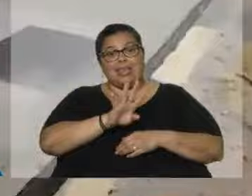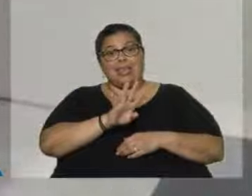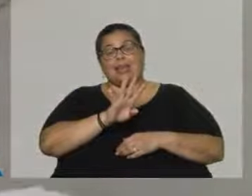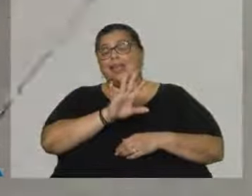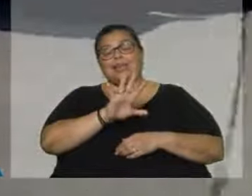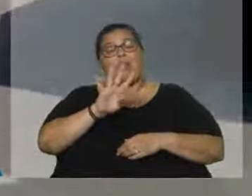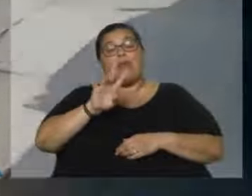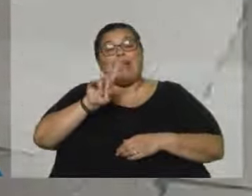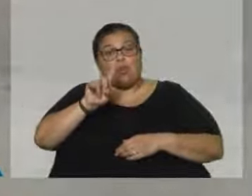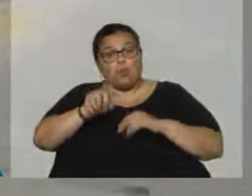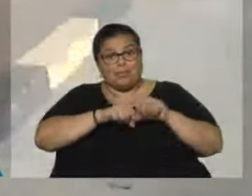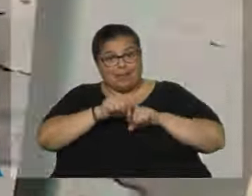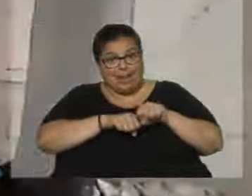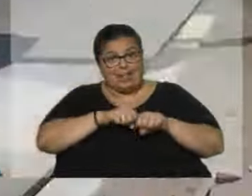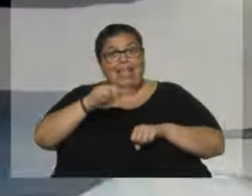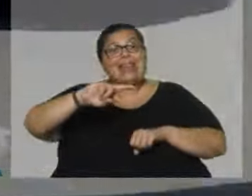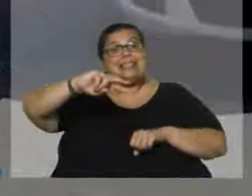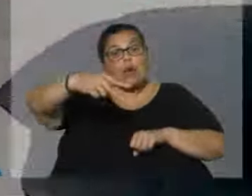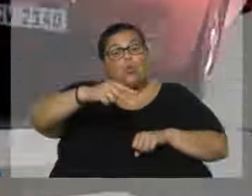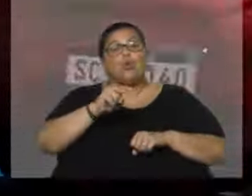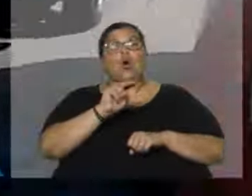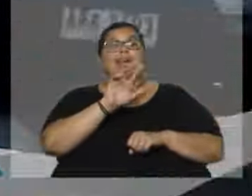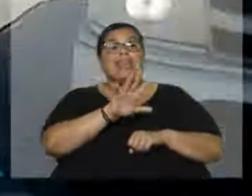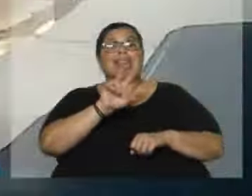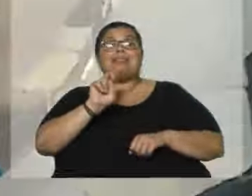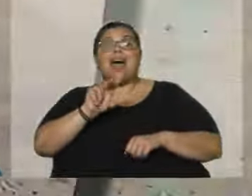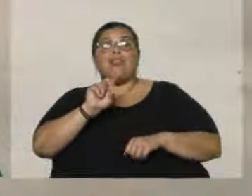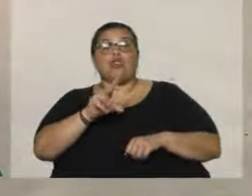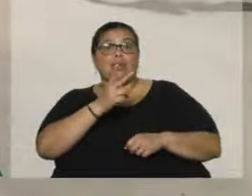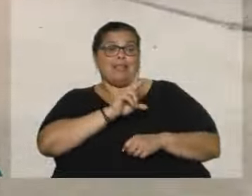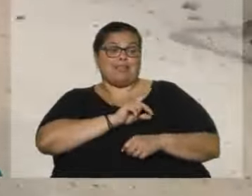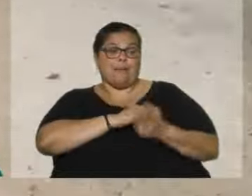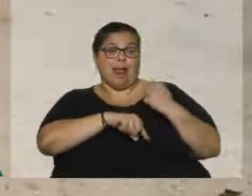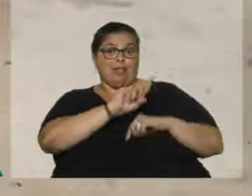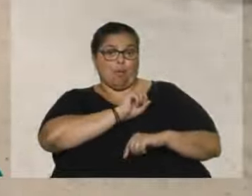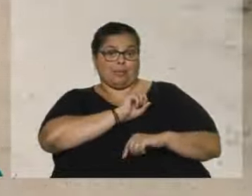bicicletas y en el segundo 512 esto en diciembre del año pasado